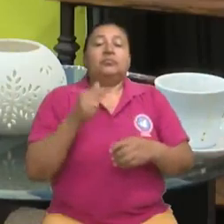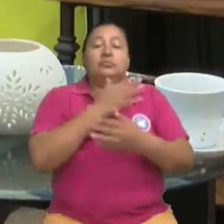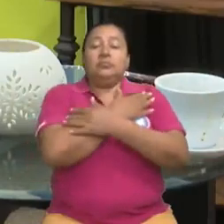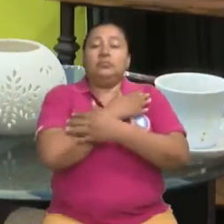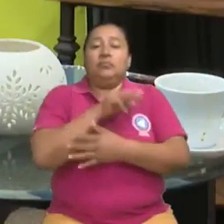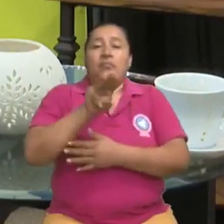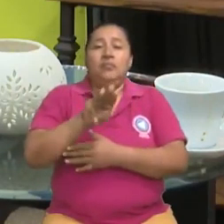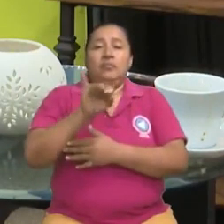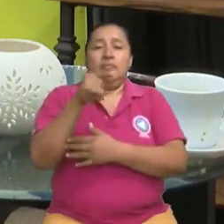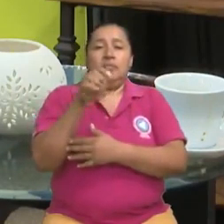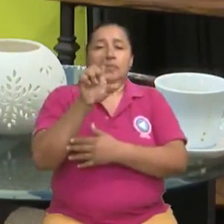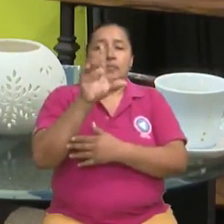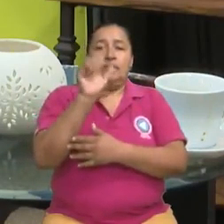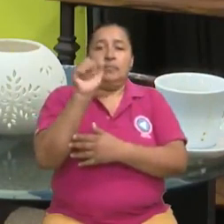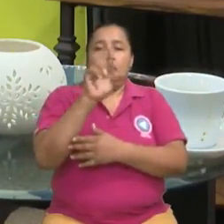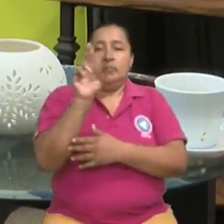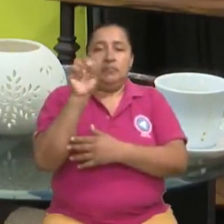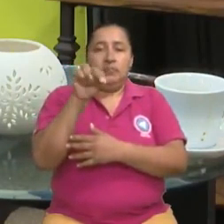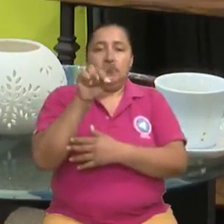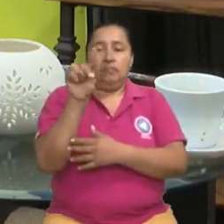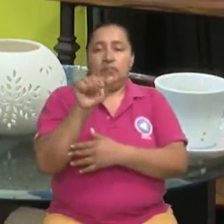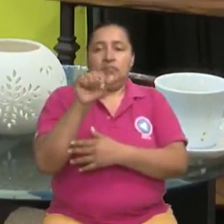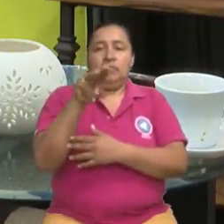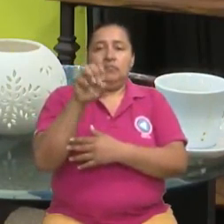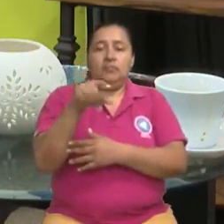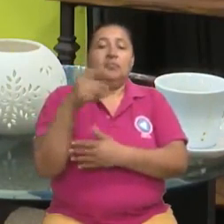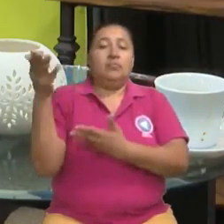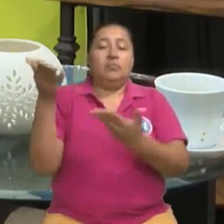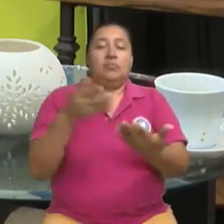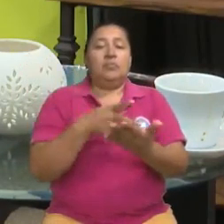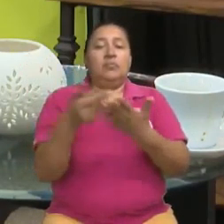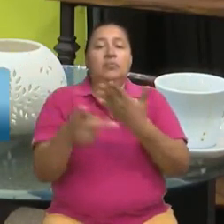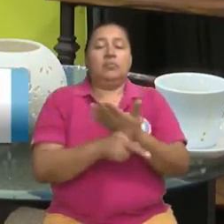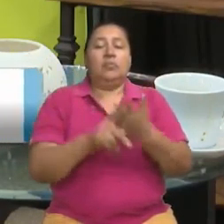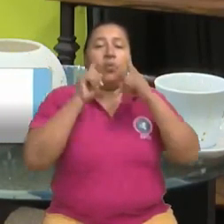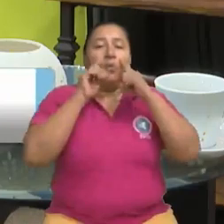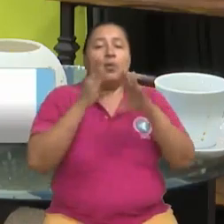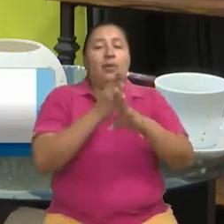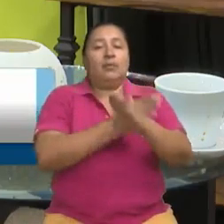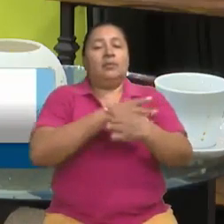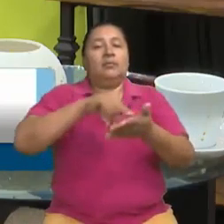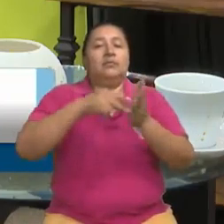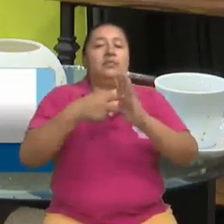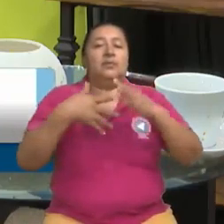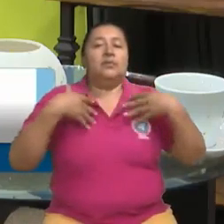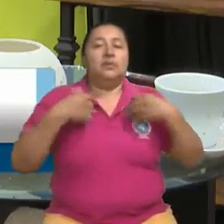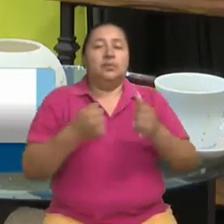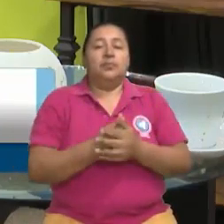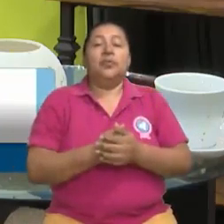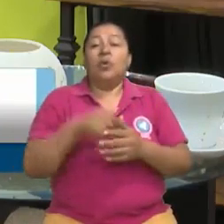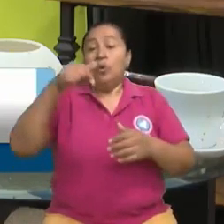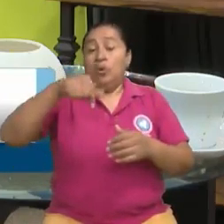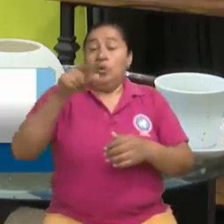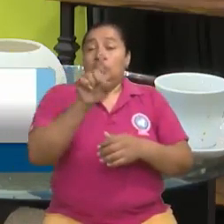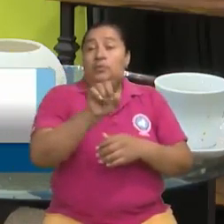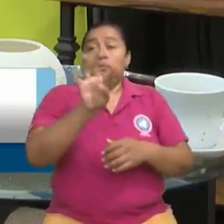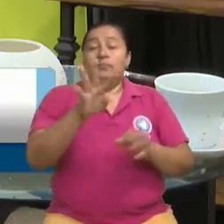saluda Miguel Carranza Mena y les doy la bienvenida a un programa más de Prevenir es Salud. Hoy, 14 de febrero del